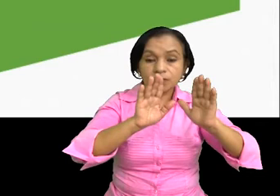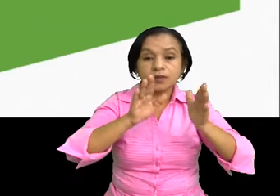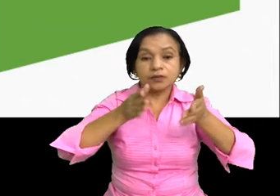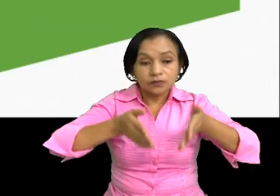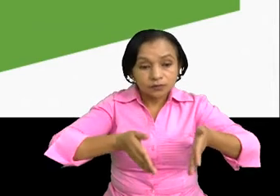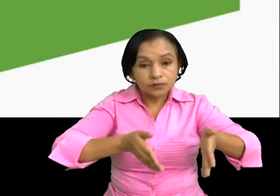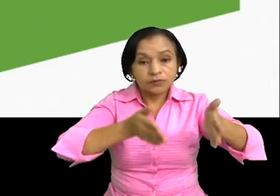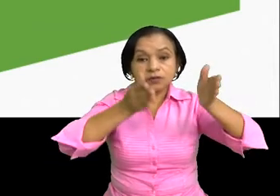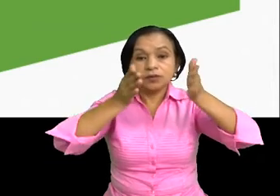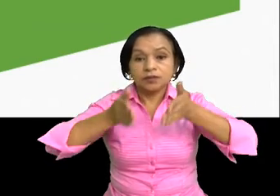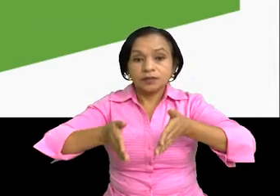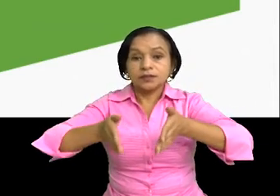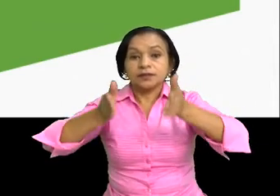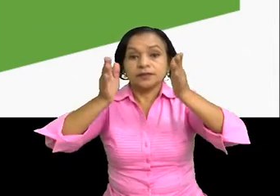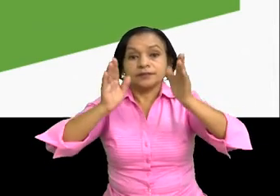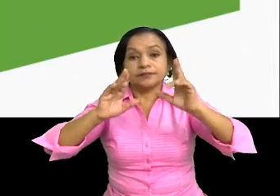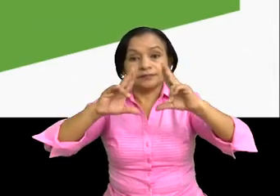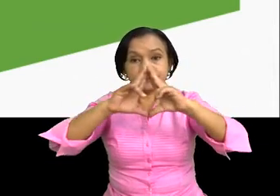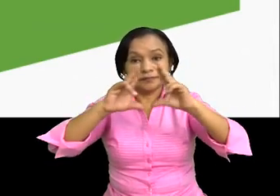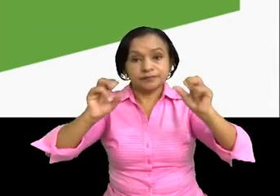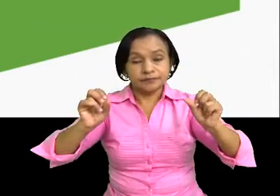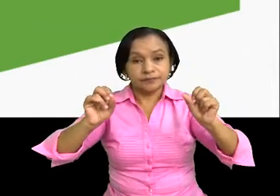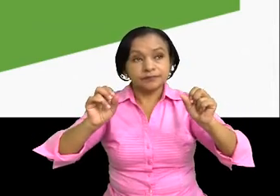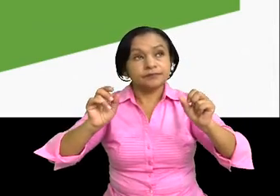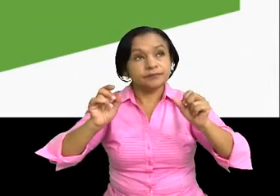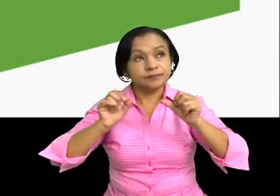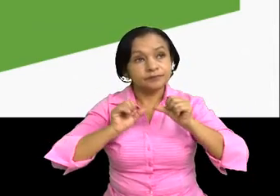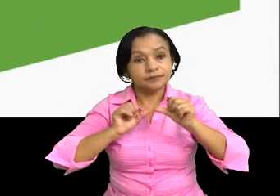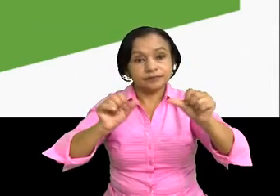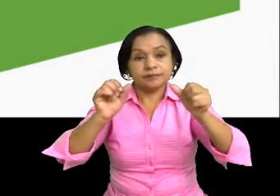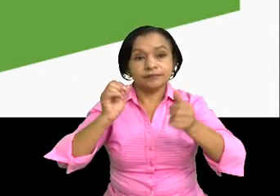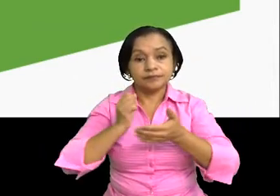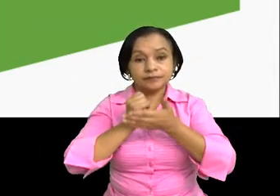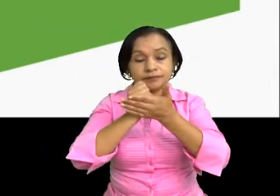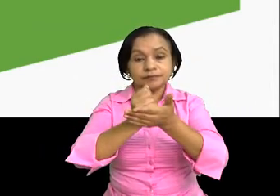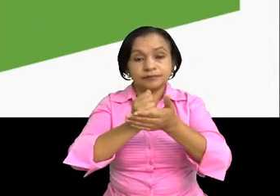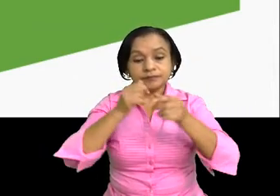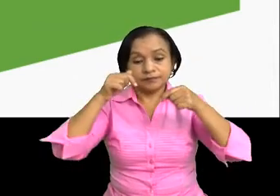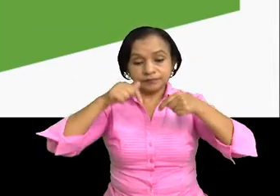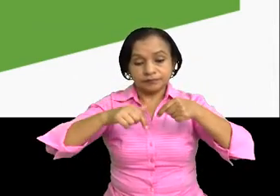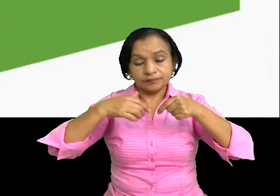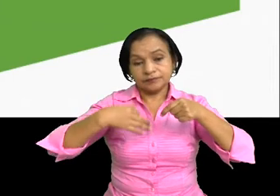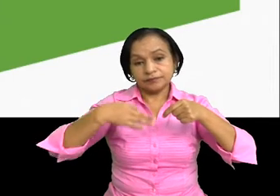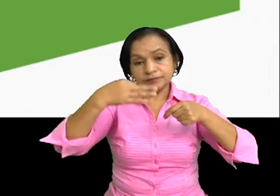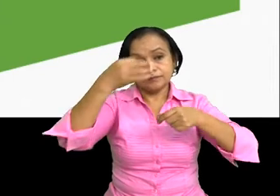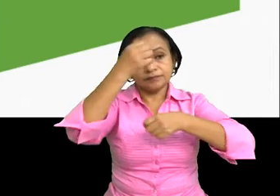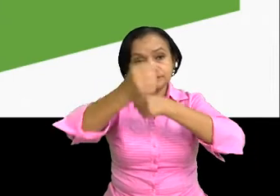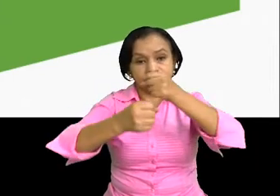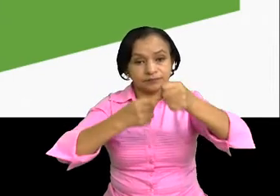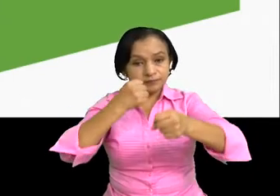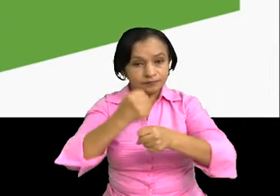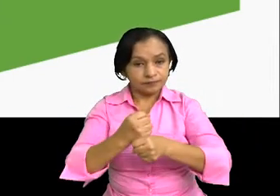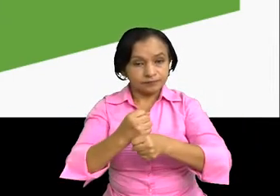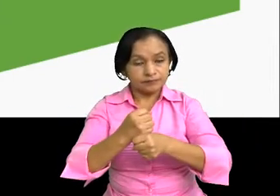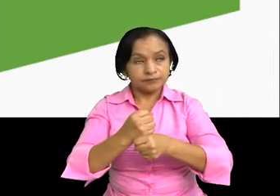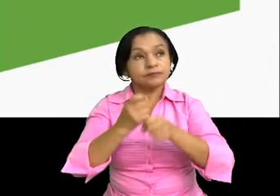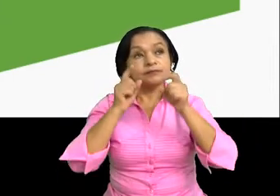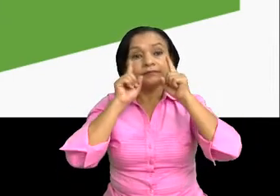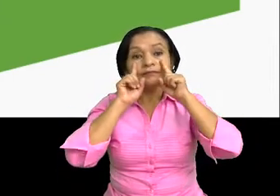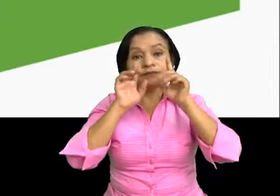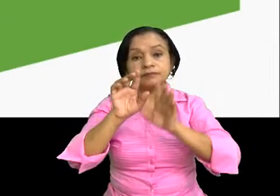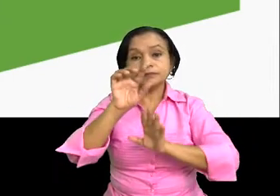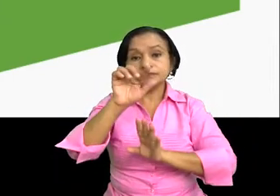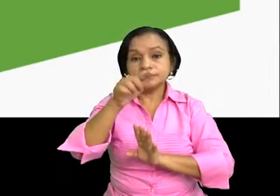nación. Y es importante que, esa parte para que usted sirva explica. También claro. En el mediano y en el largo plazo. Y el mantenimiento